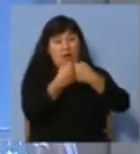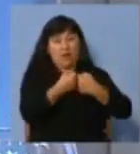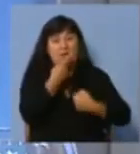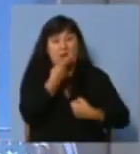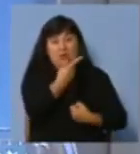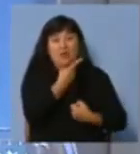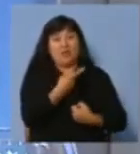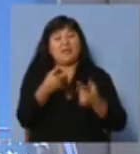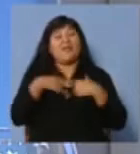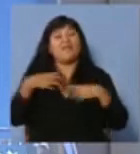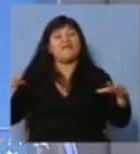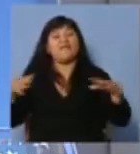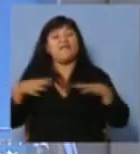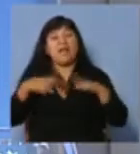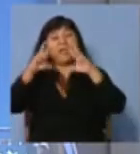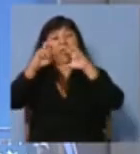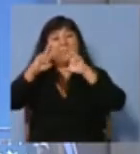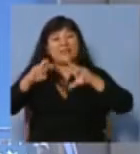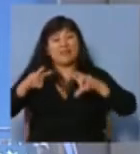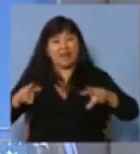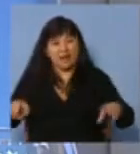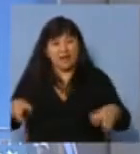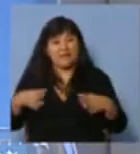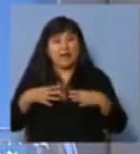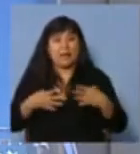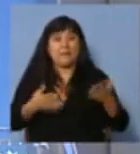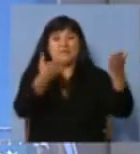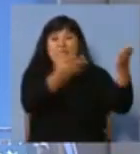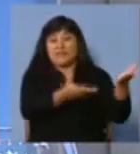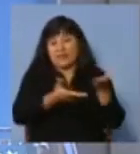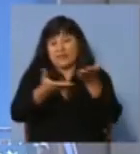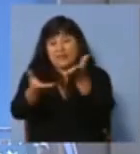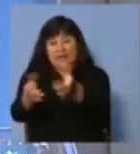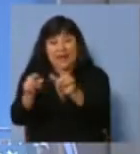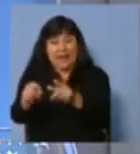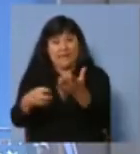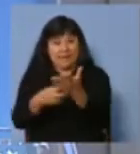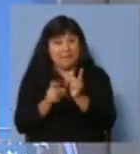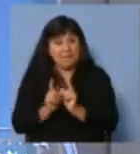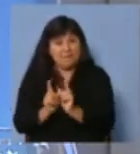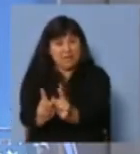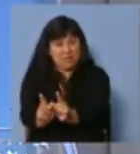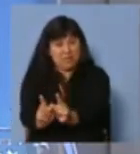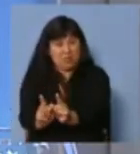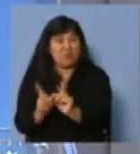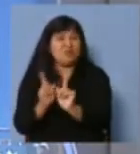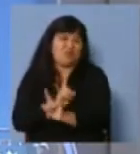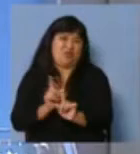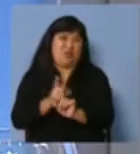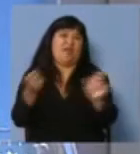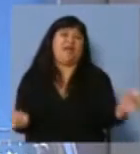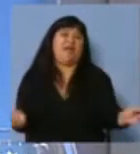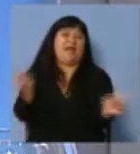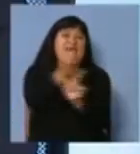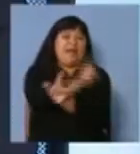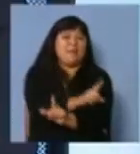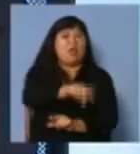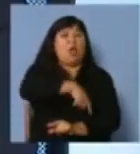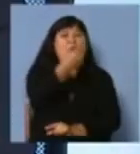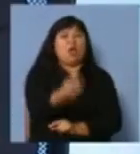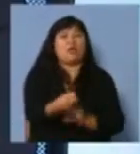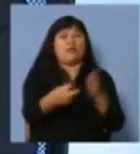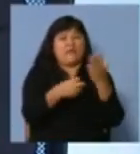entonces vuelve la causa no ya al fiscal que quería el archivo y el sobreseimiento vuelve otro fiscal es